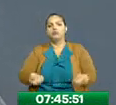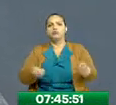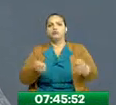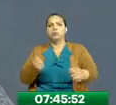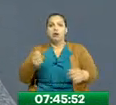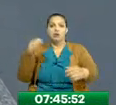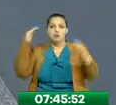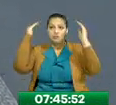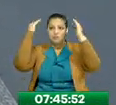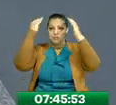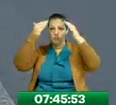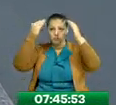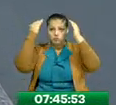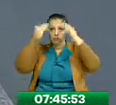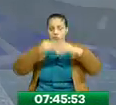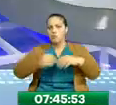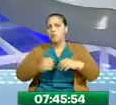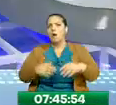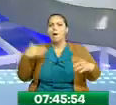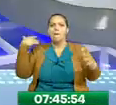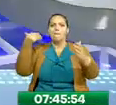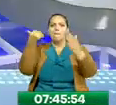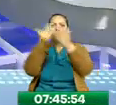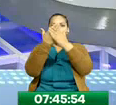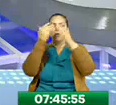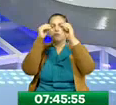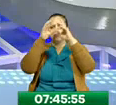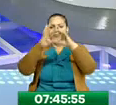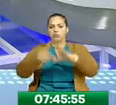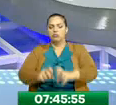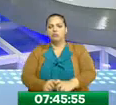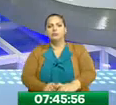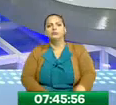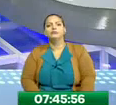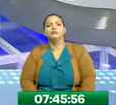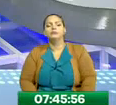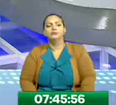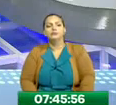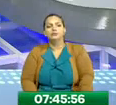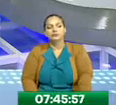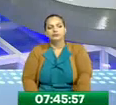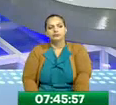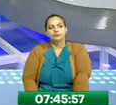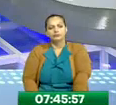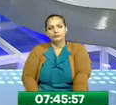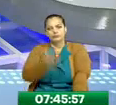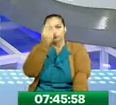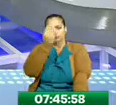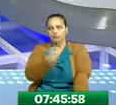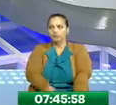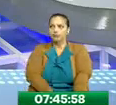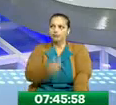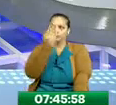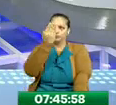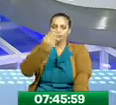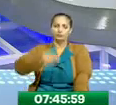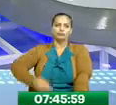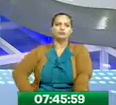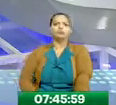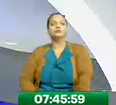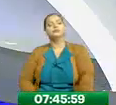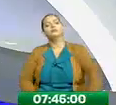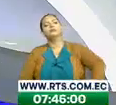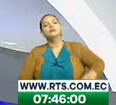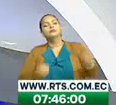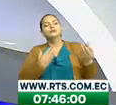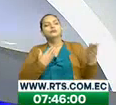de este fuerte impacto de un tráiler contra el mismo. Adelante, compañeros, esto es todo lo que les puedo informar. Muy buenos días. Buenos días, Francisco. Gracias